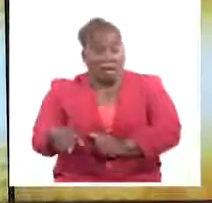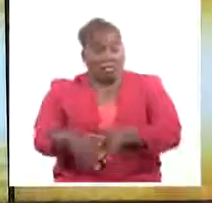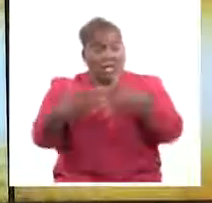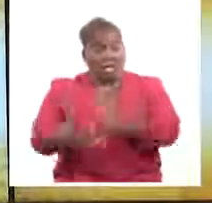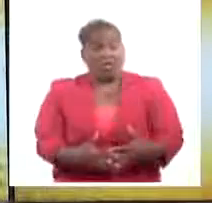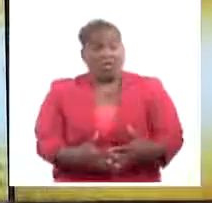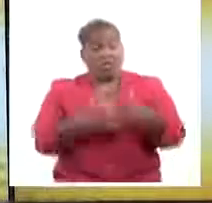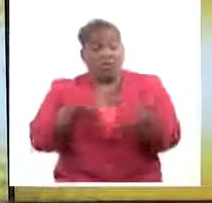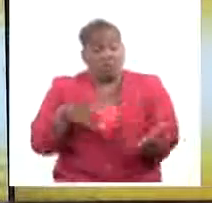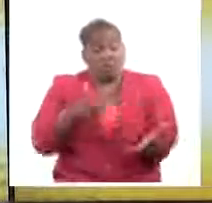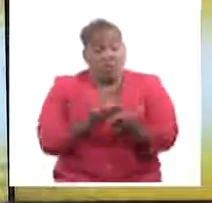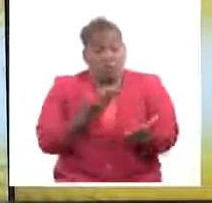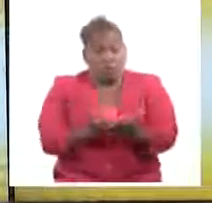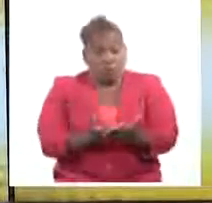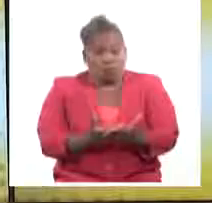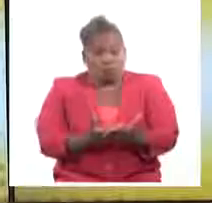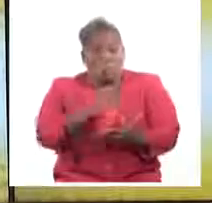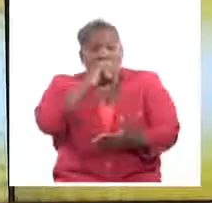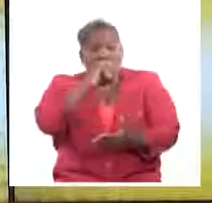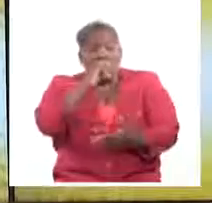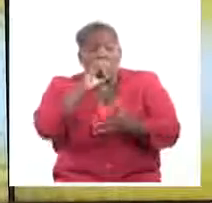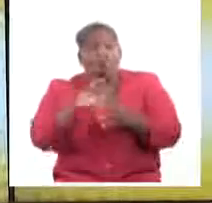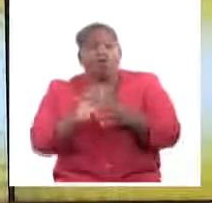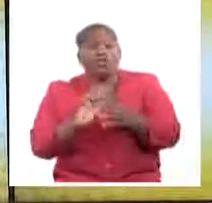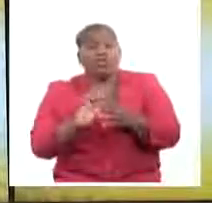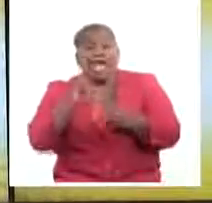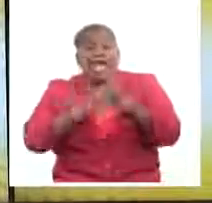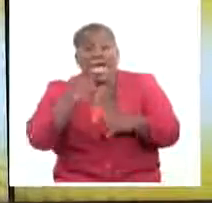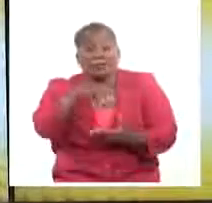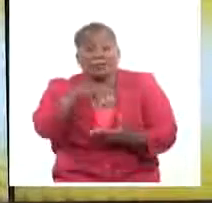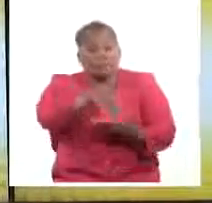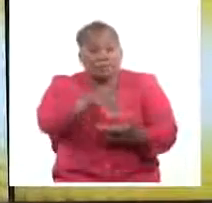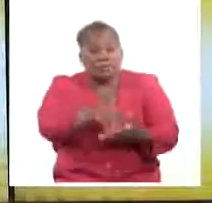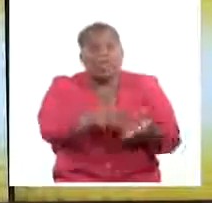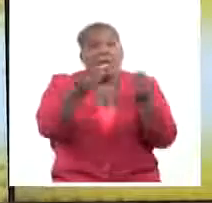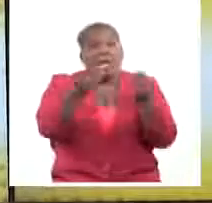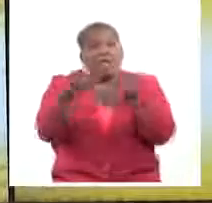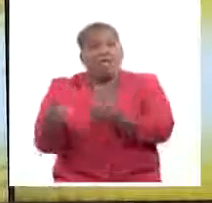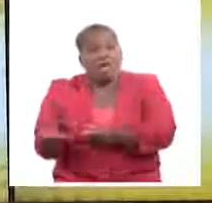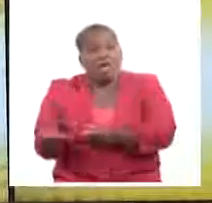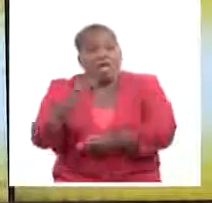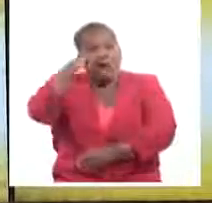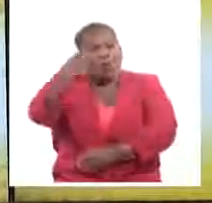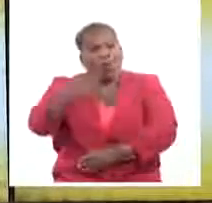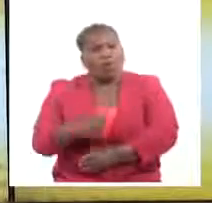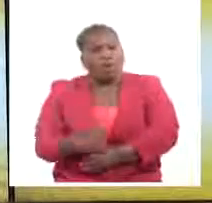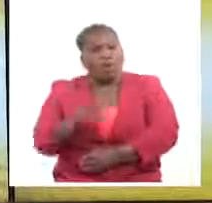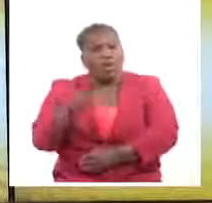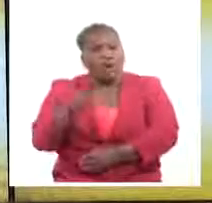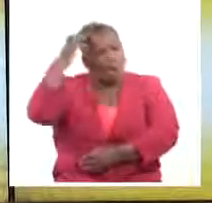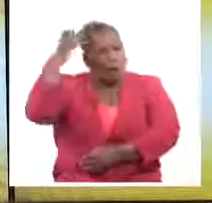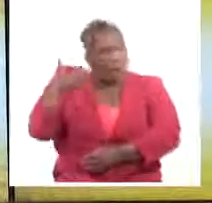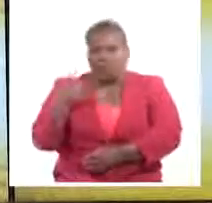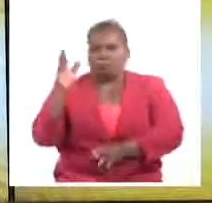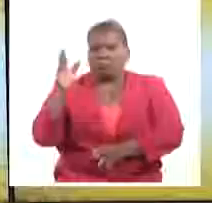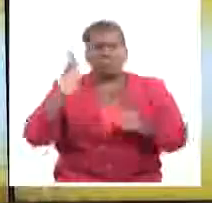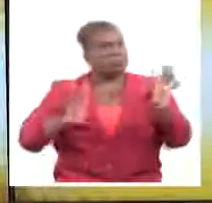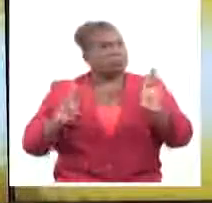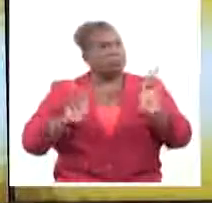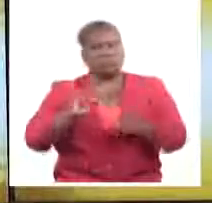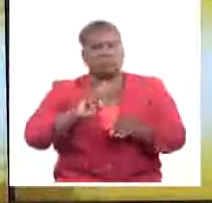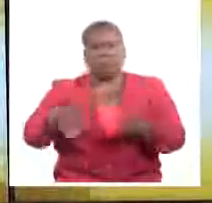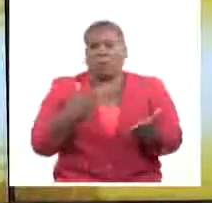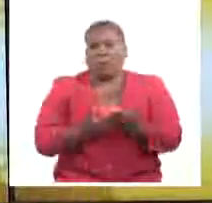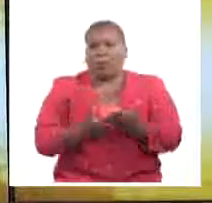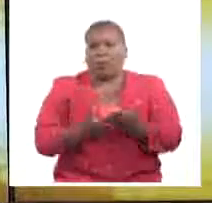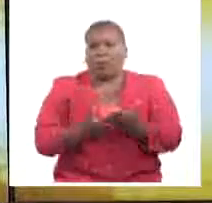le propuso a Bogotá suministrar a Ucrania su equipo militar de fabricación rusa y que su gobierno rechazó tal propuesta porque